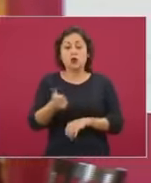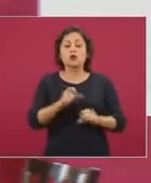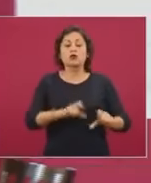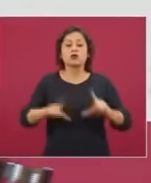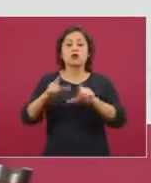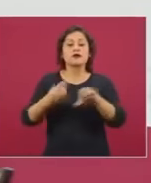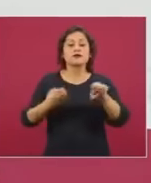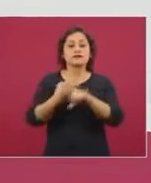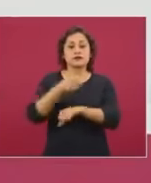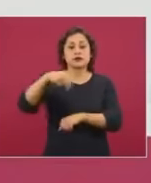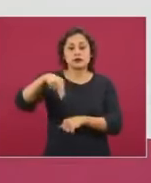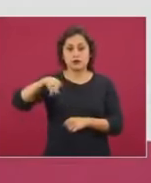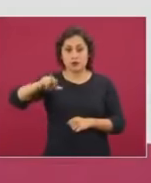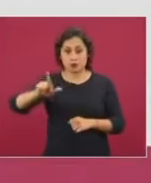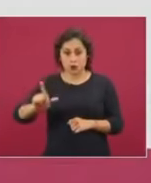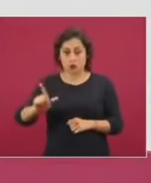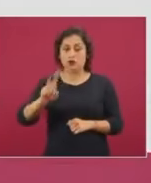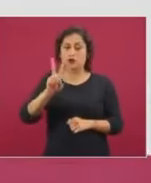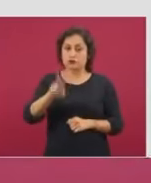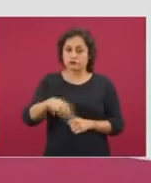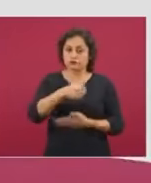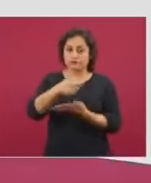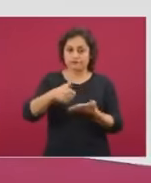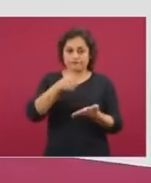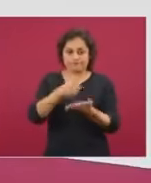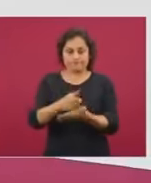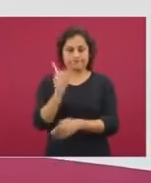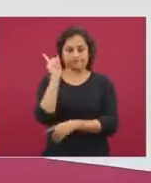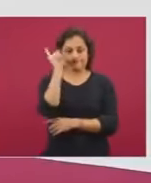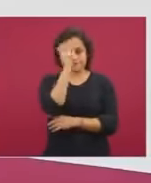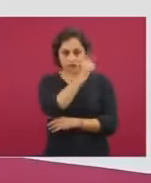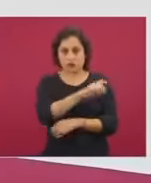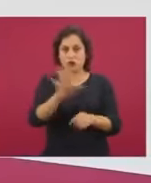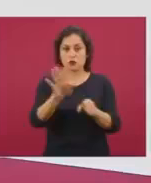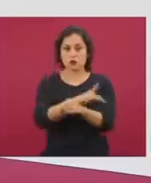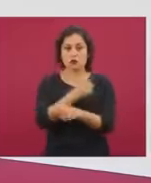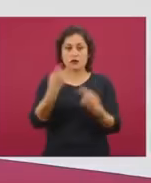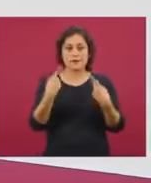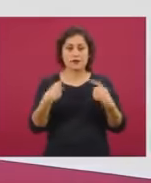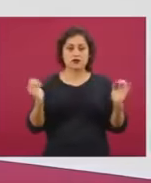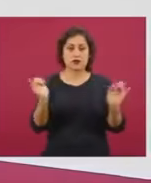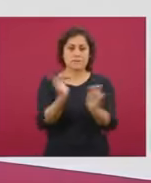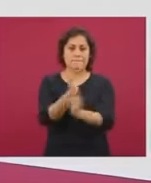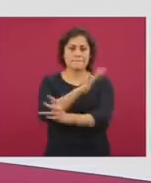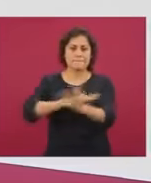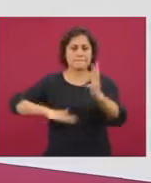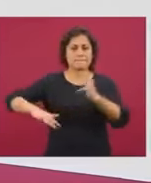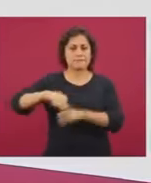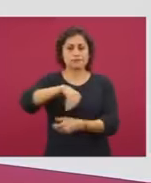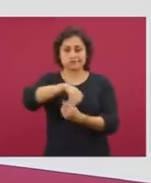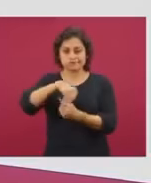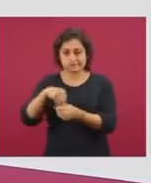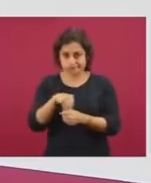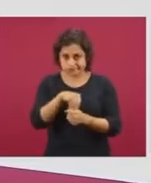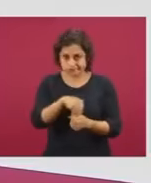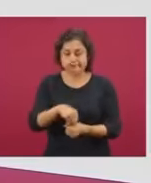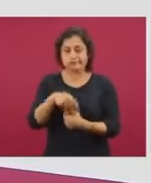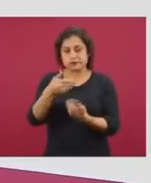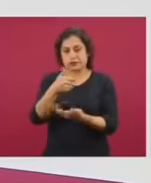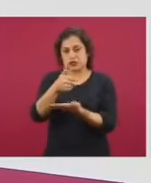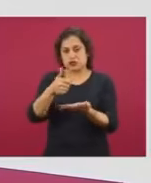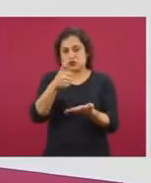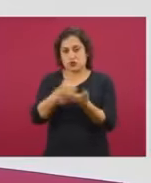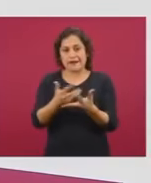estado complejo por la gran movilidad y las grandes concentraciones en